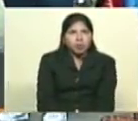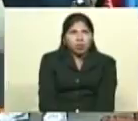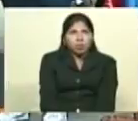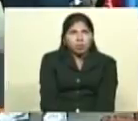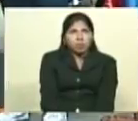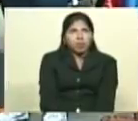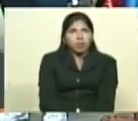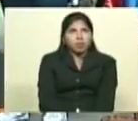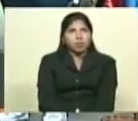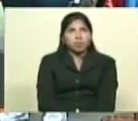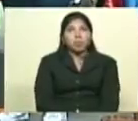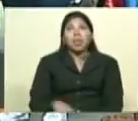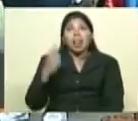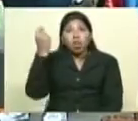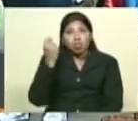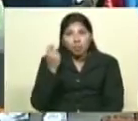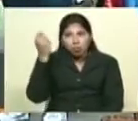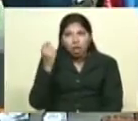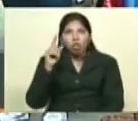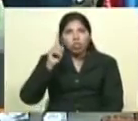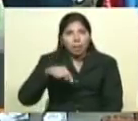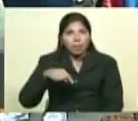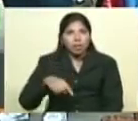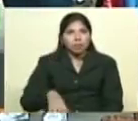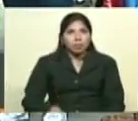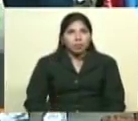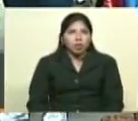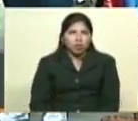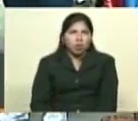O los diputados de los consejos legislativos,